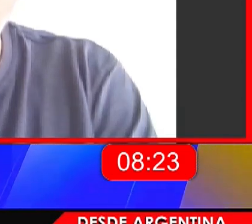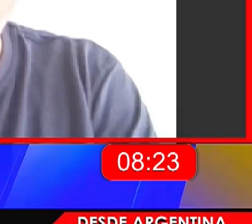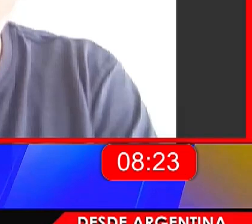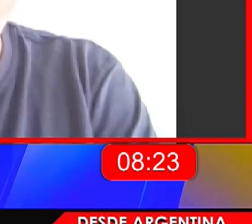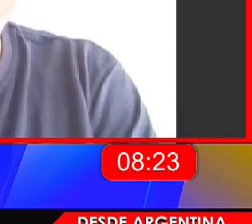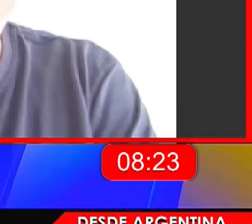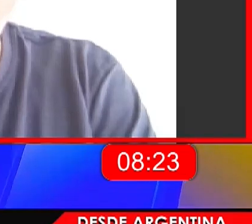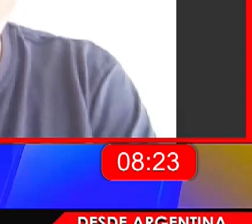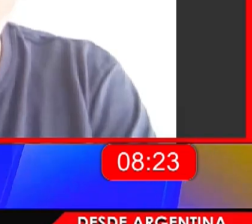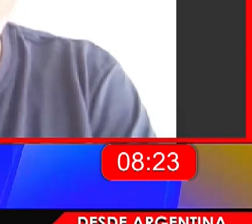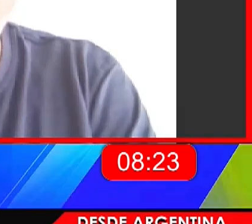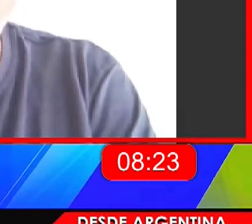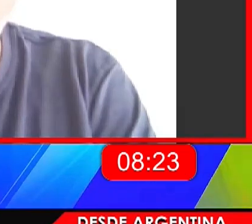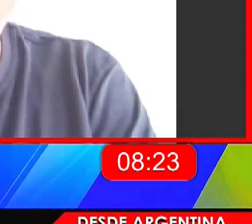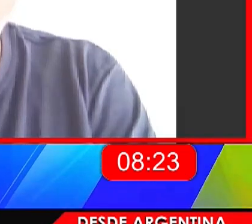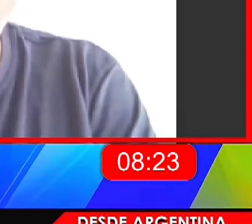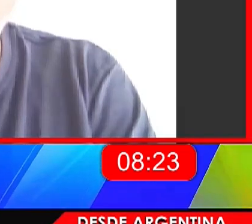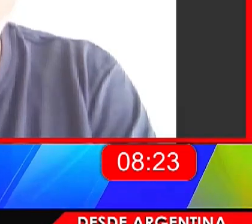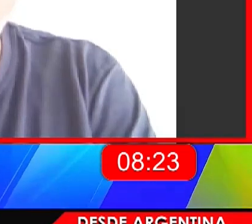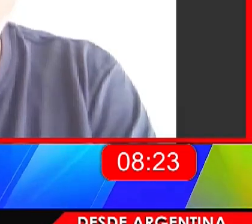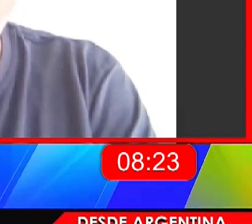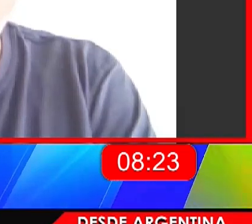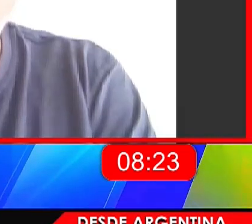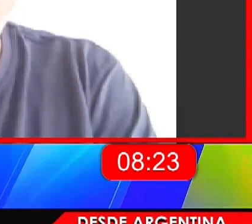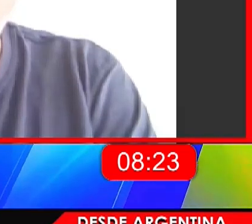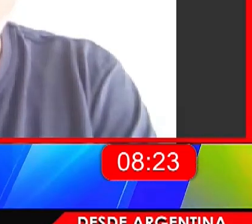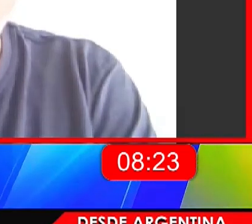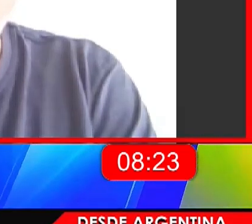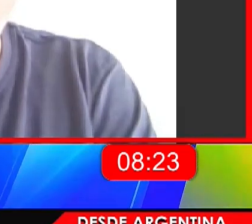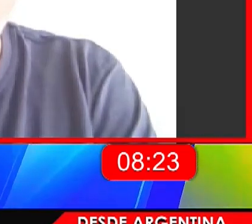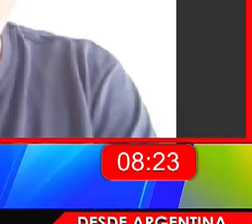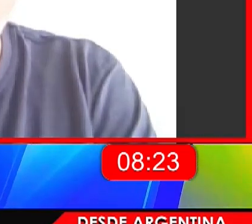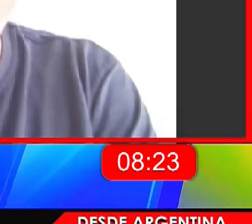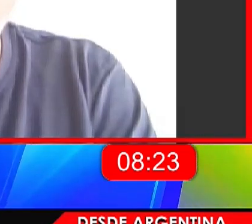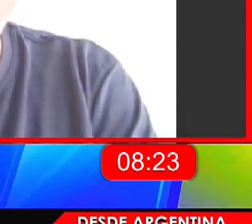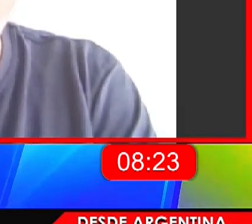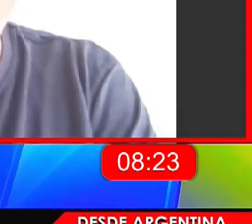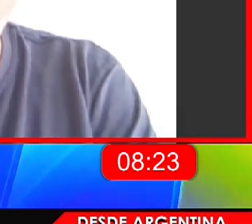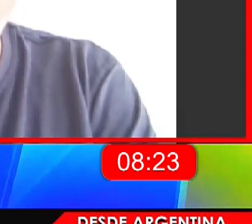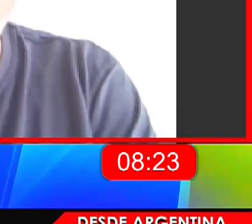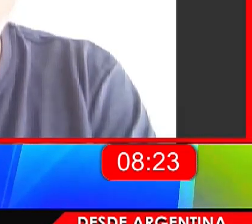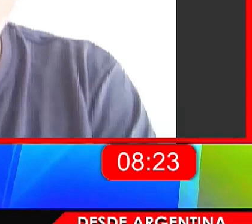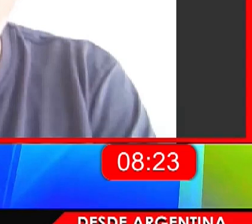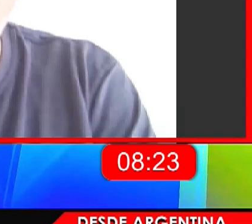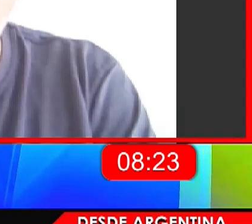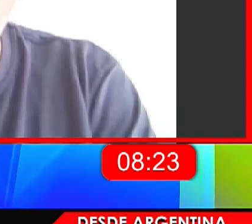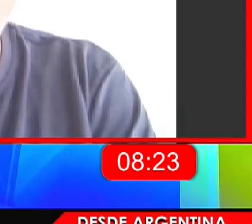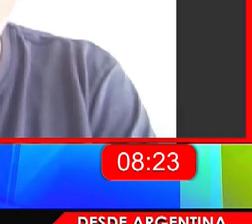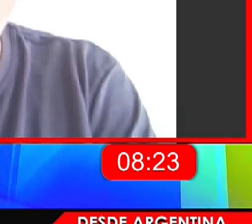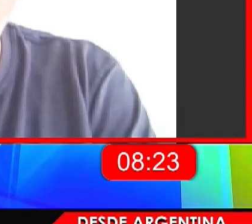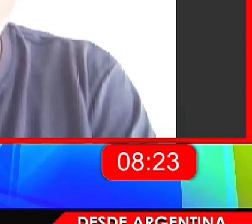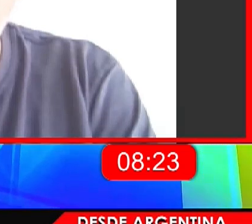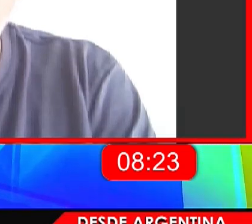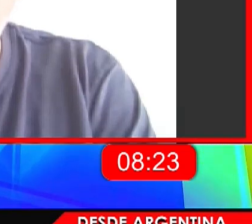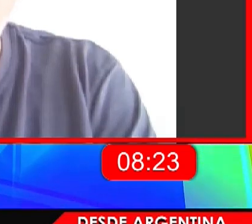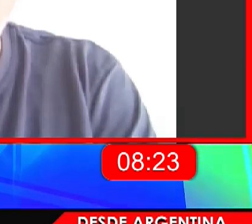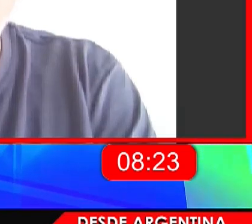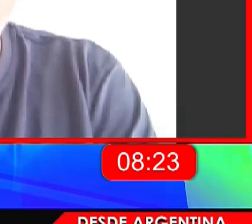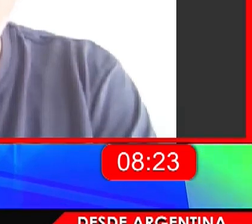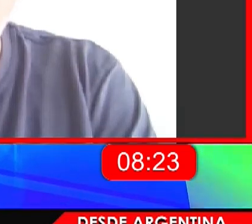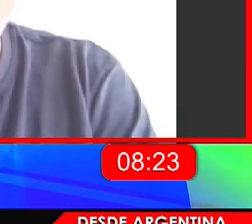estos actos, les deseamos el mejor de los éxitos. ¿Qué duda cabe? Existe una enorme hermandad entre Argentina y